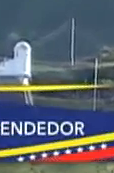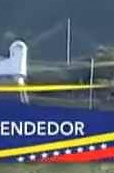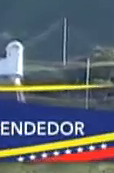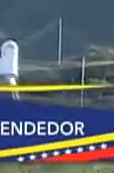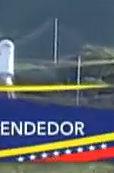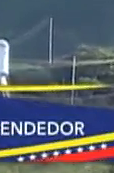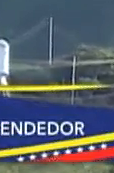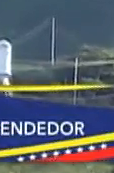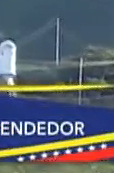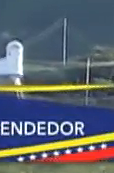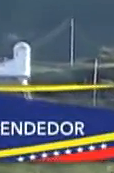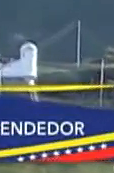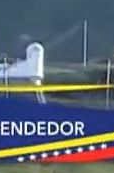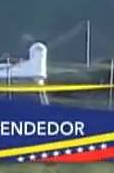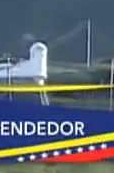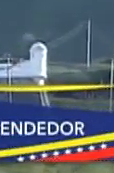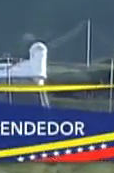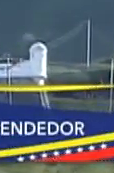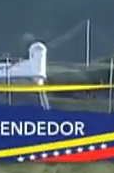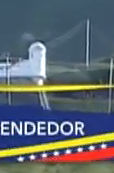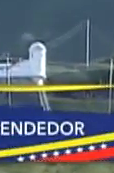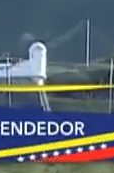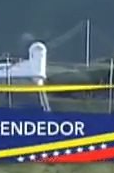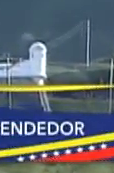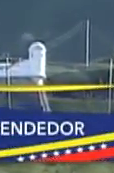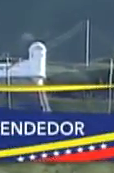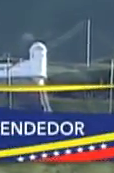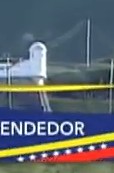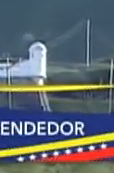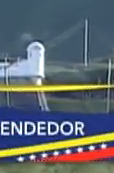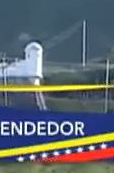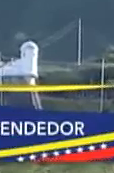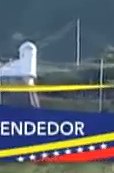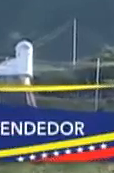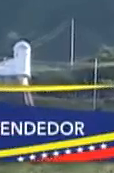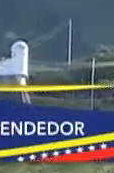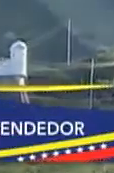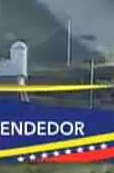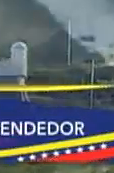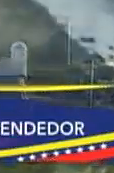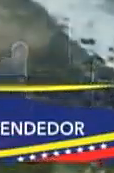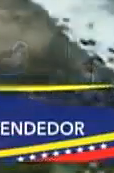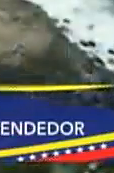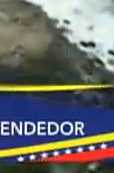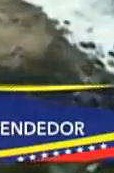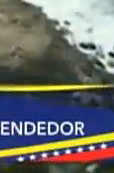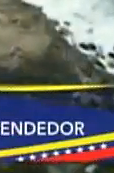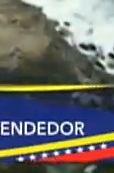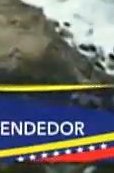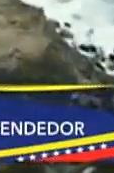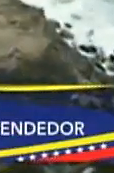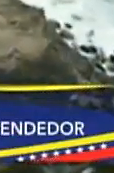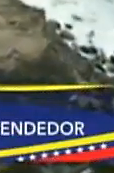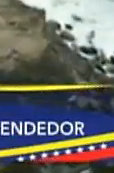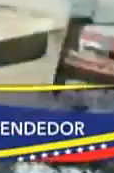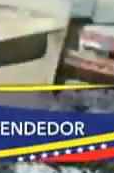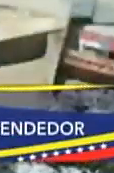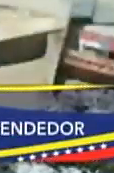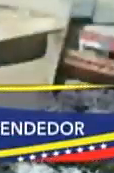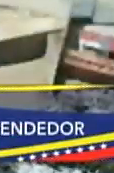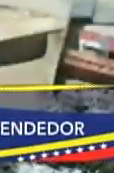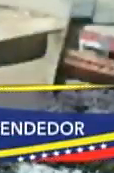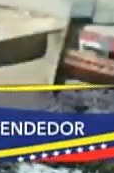también acá el Castillo de La Guaira, otro emblemático espacio recuperado para el turismo de